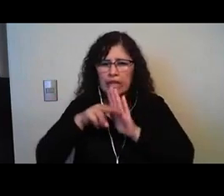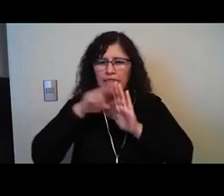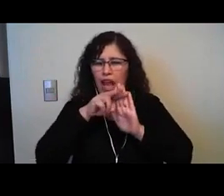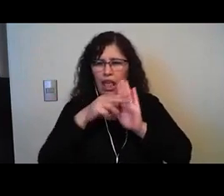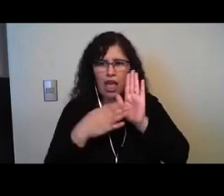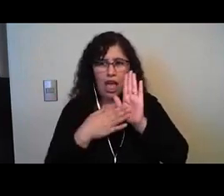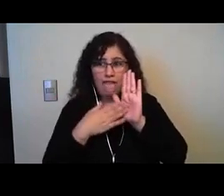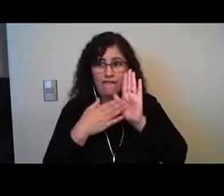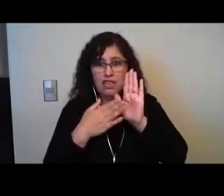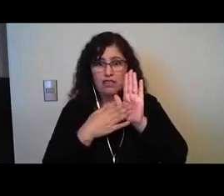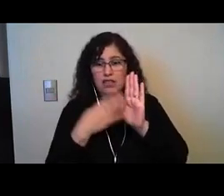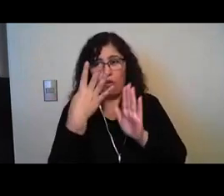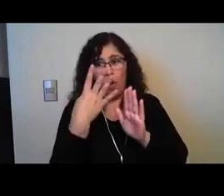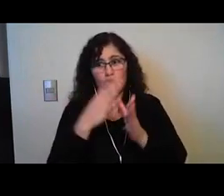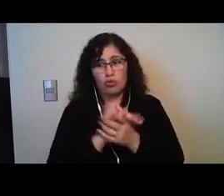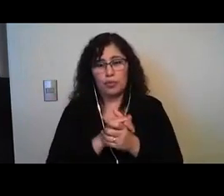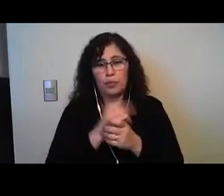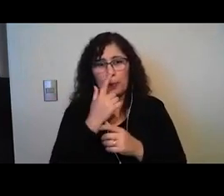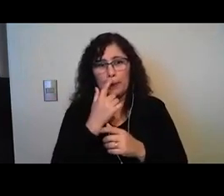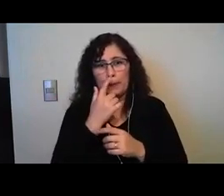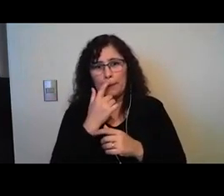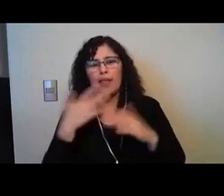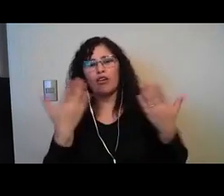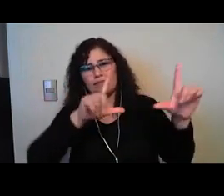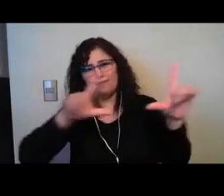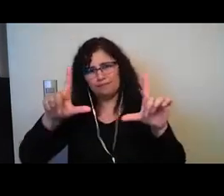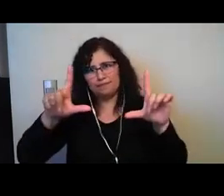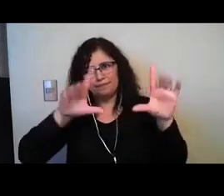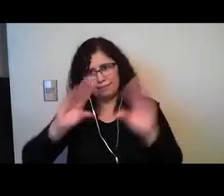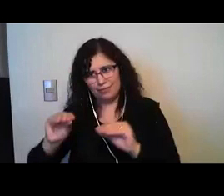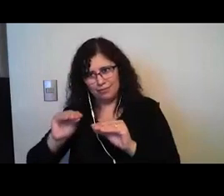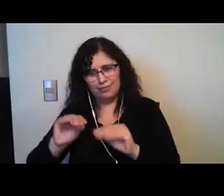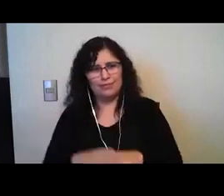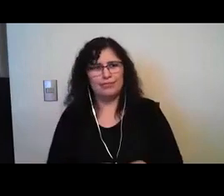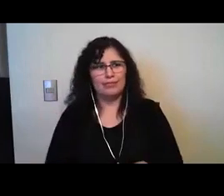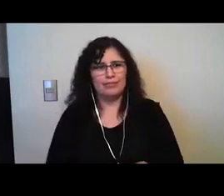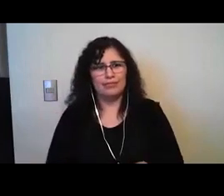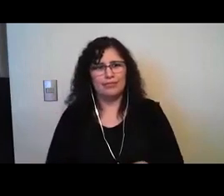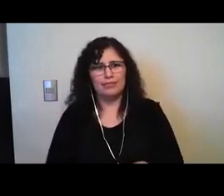acuerdo? Voy a dejar de compartir para